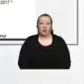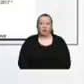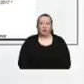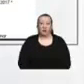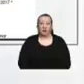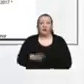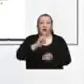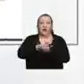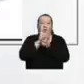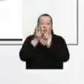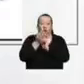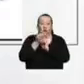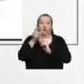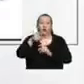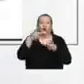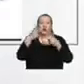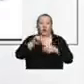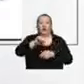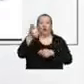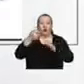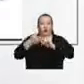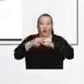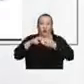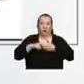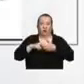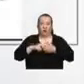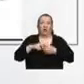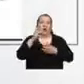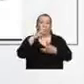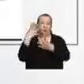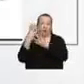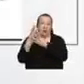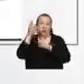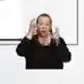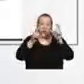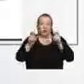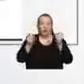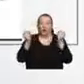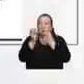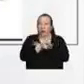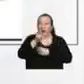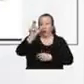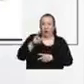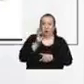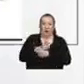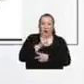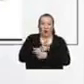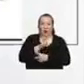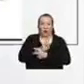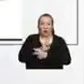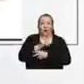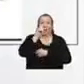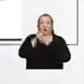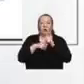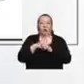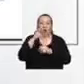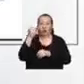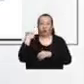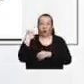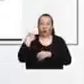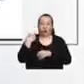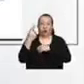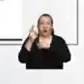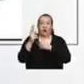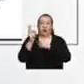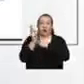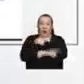decir el otro problema era que meten preso a la gente al criminal más peligroso si después de un año no tiene sentencia tenía que salir